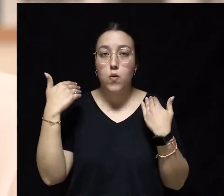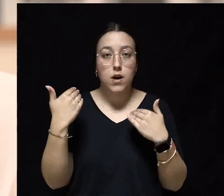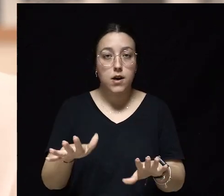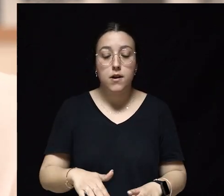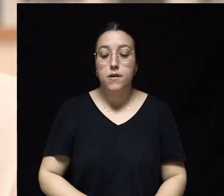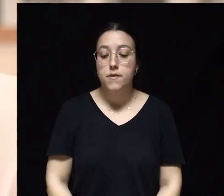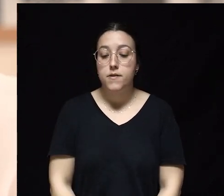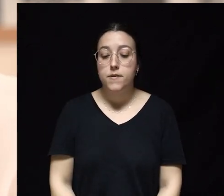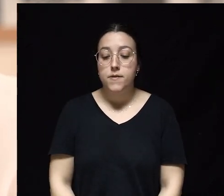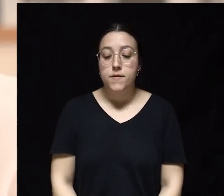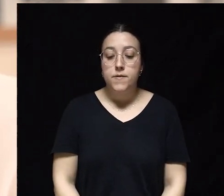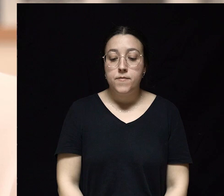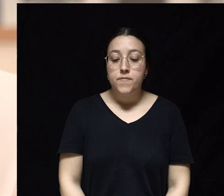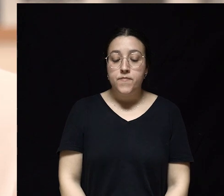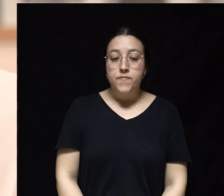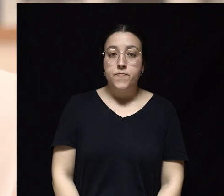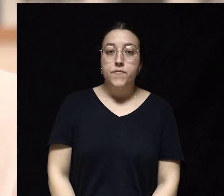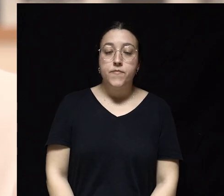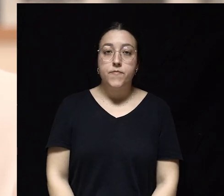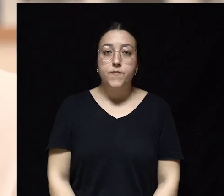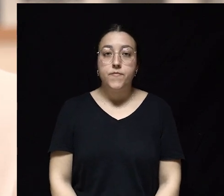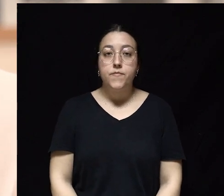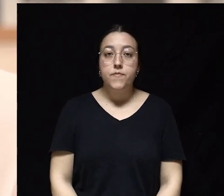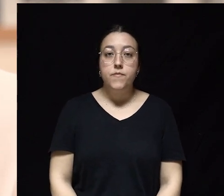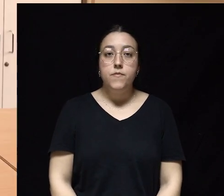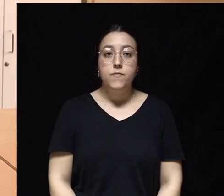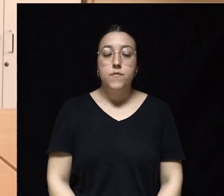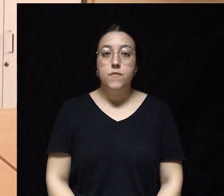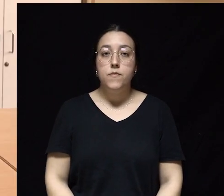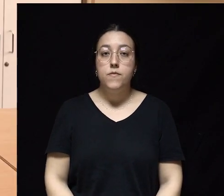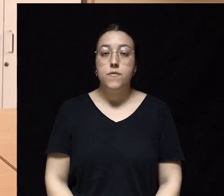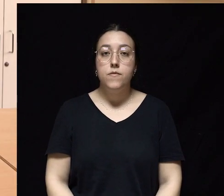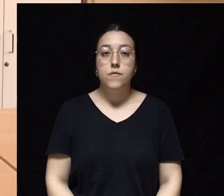ayudar y pueda ayudar al alumnado. Estamos